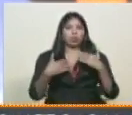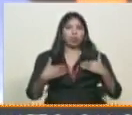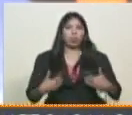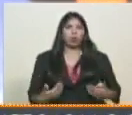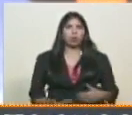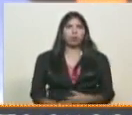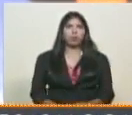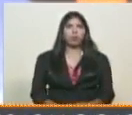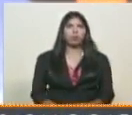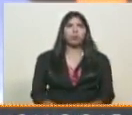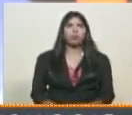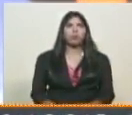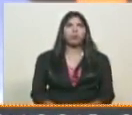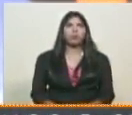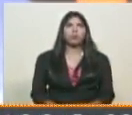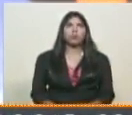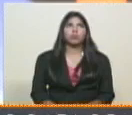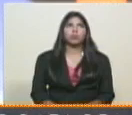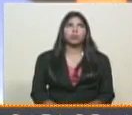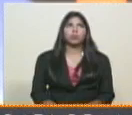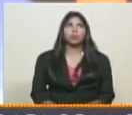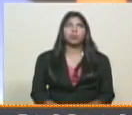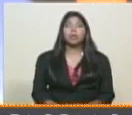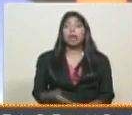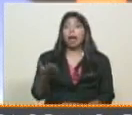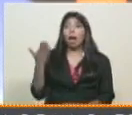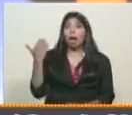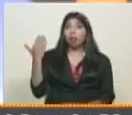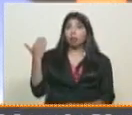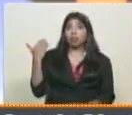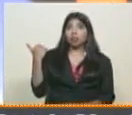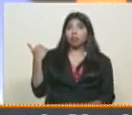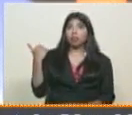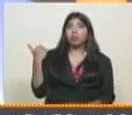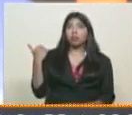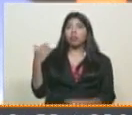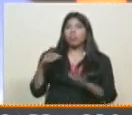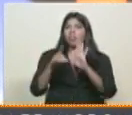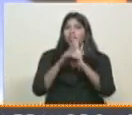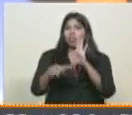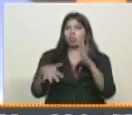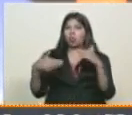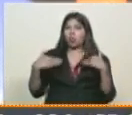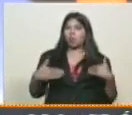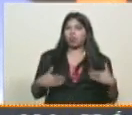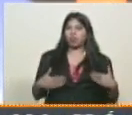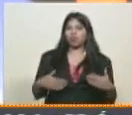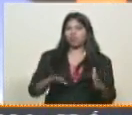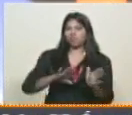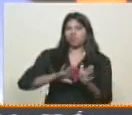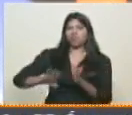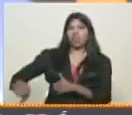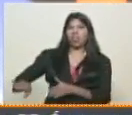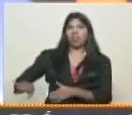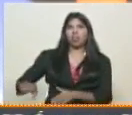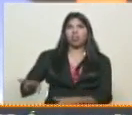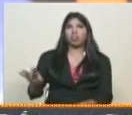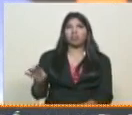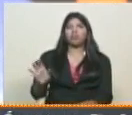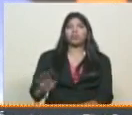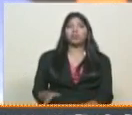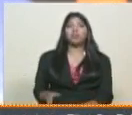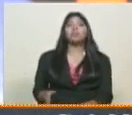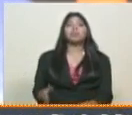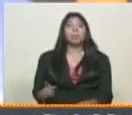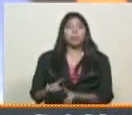llevado a un nivel superior no ante el tema de los derechos humanos estaba a un lado y más bien con la llegada también del